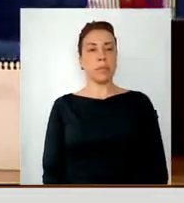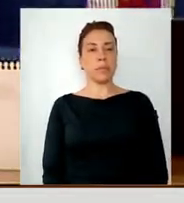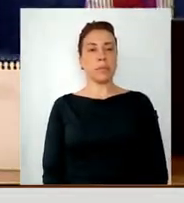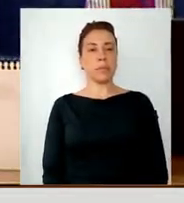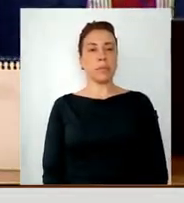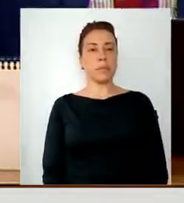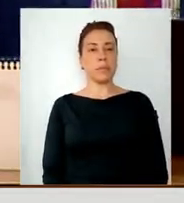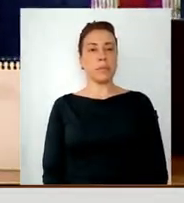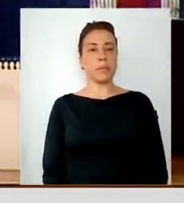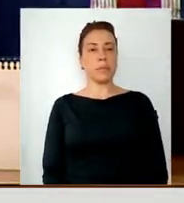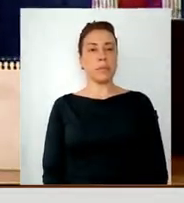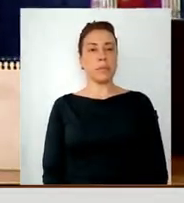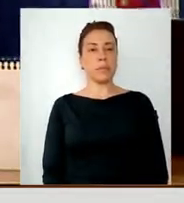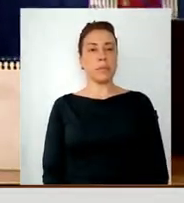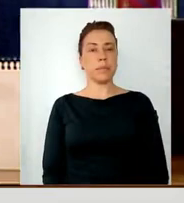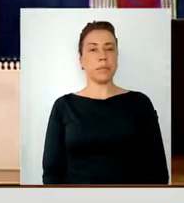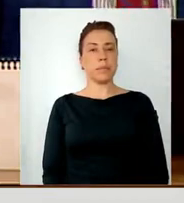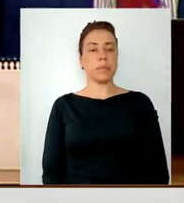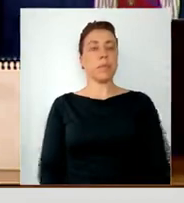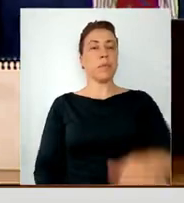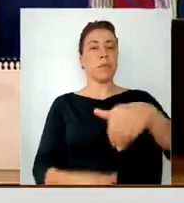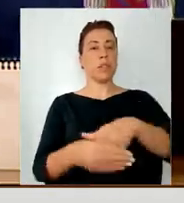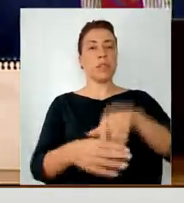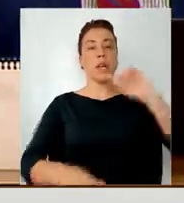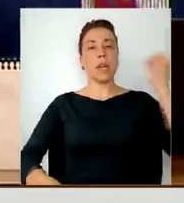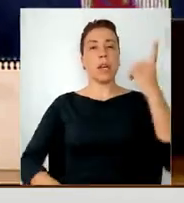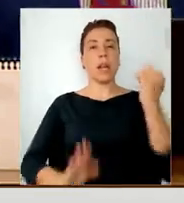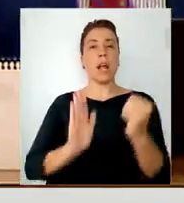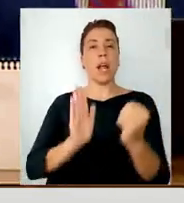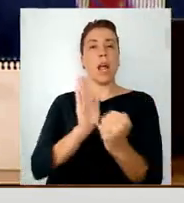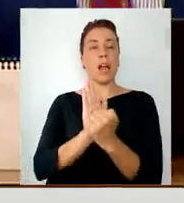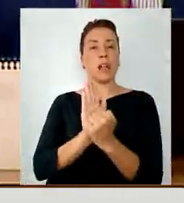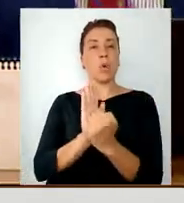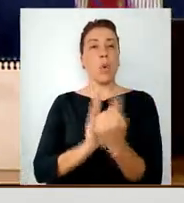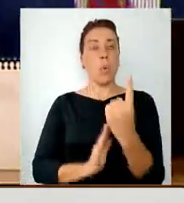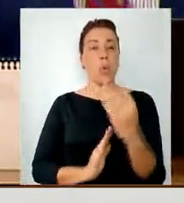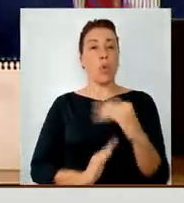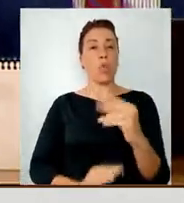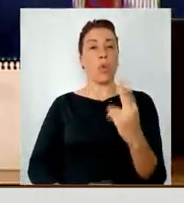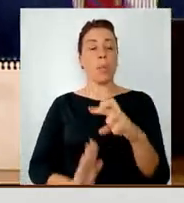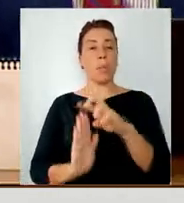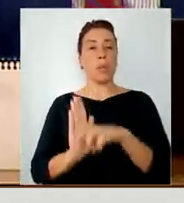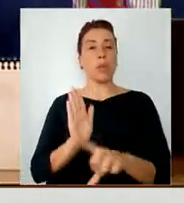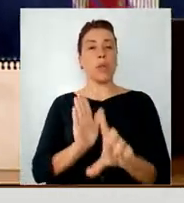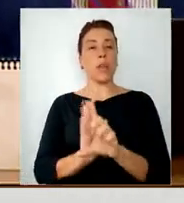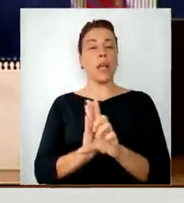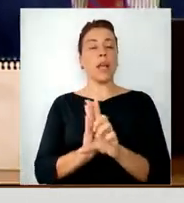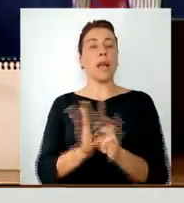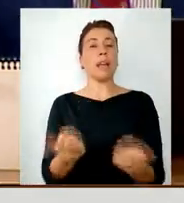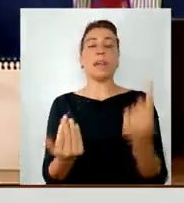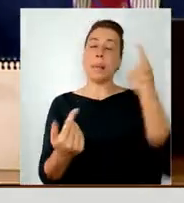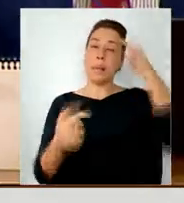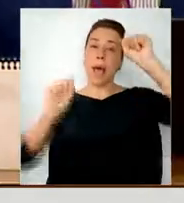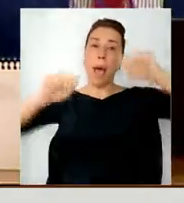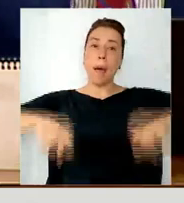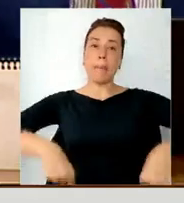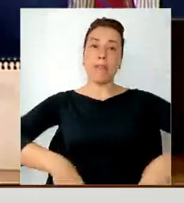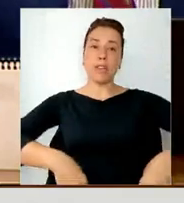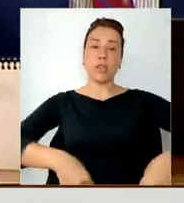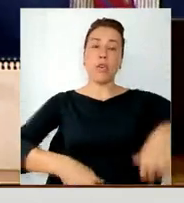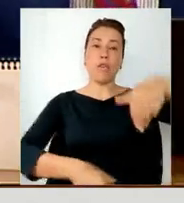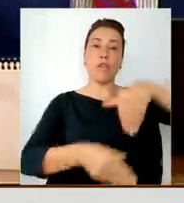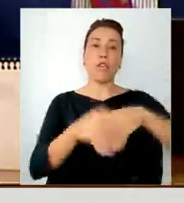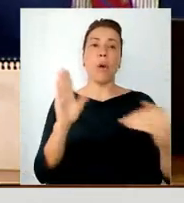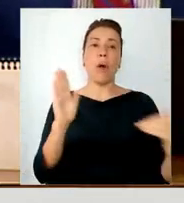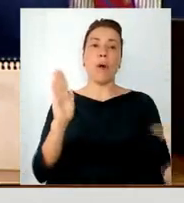en votación general el artículo uno y dos del proyecto de ley que requiere para su aprobación del voto favorable y 78